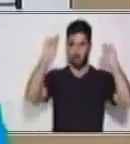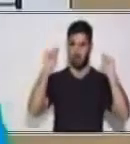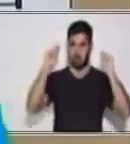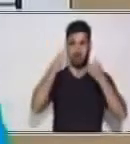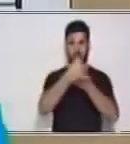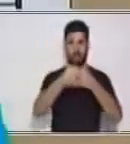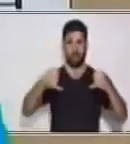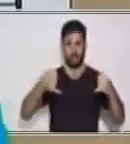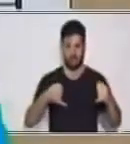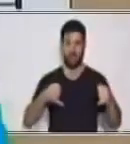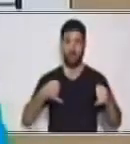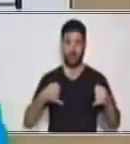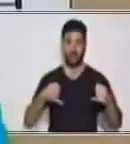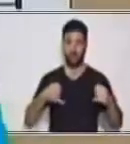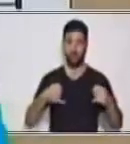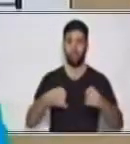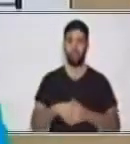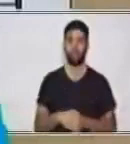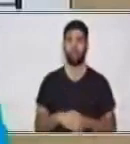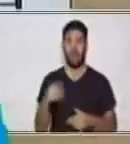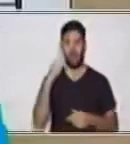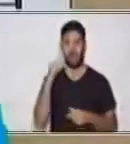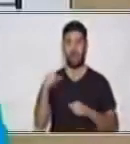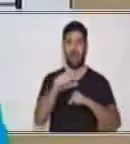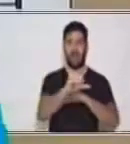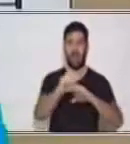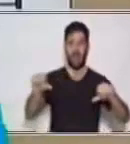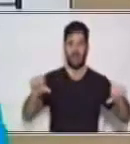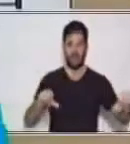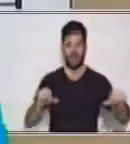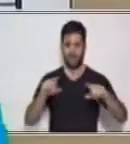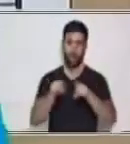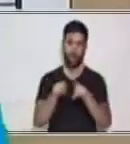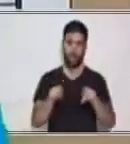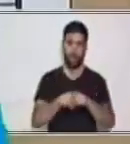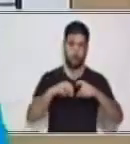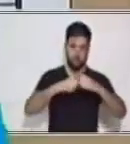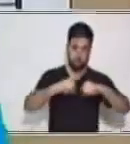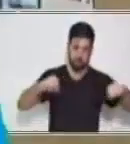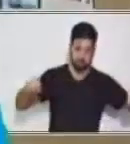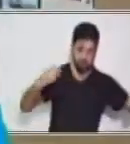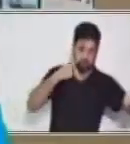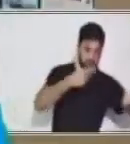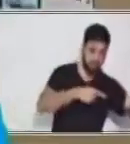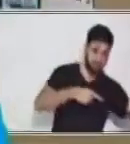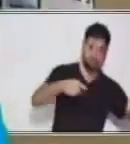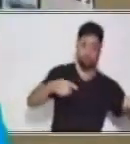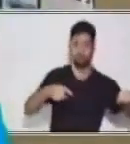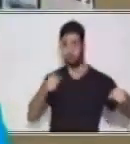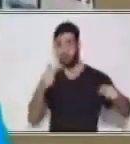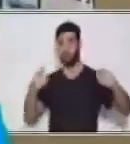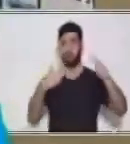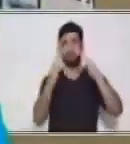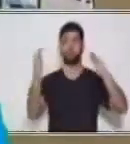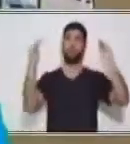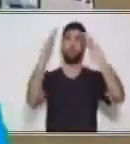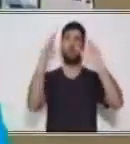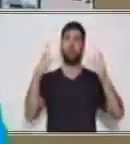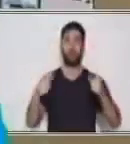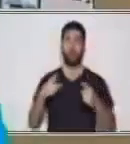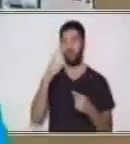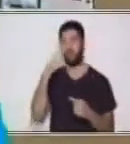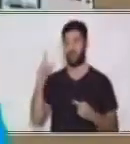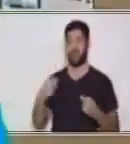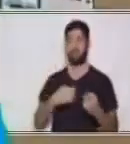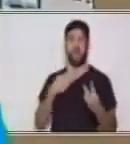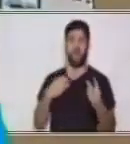diseñar planos, de ver las medidas en una construcción, lo que es el diseño. Pues un maestro es o